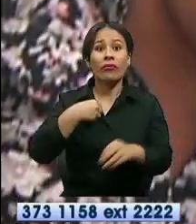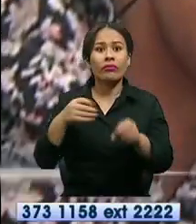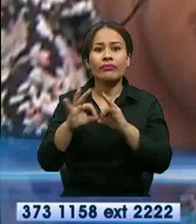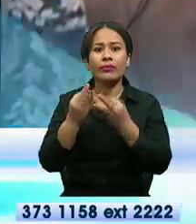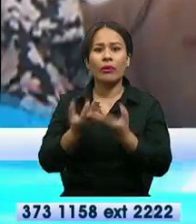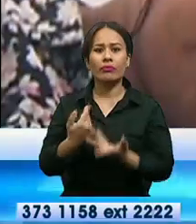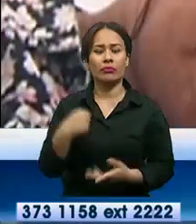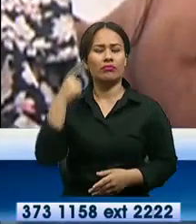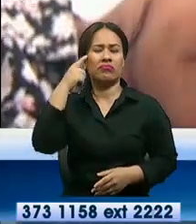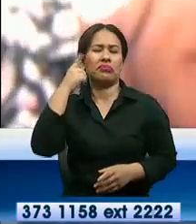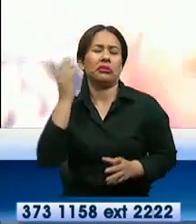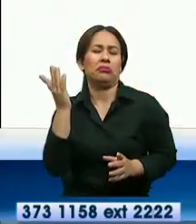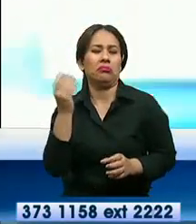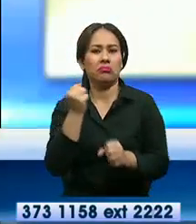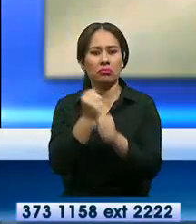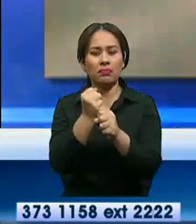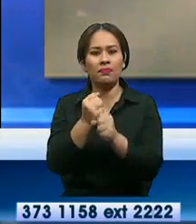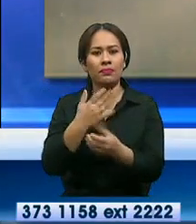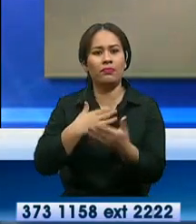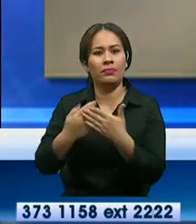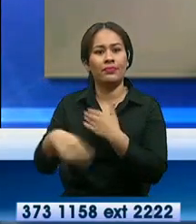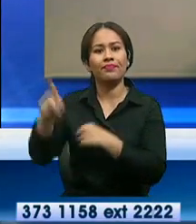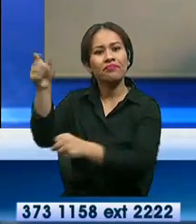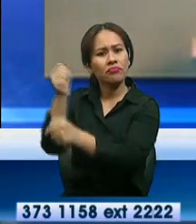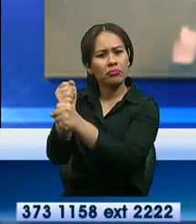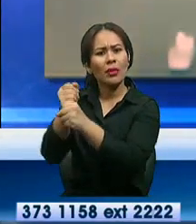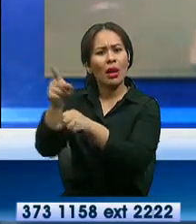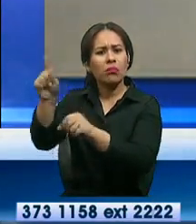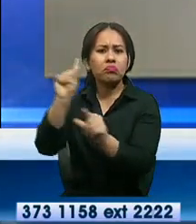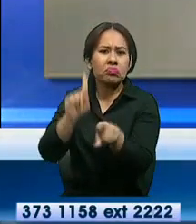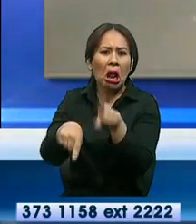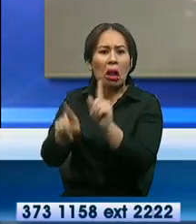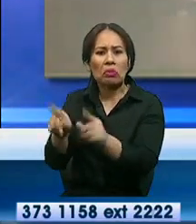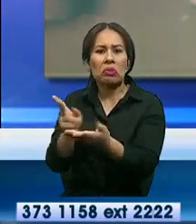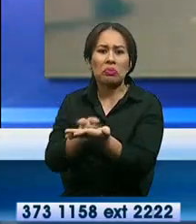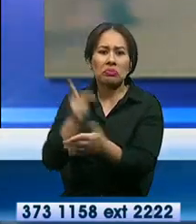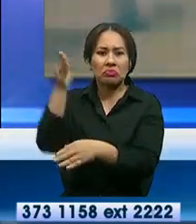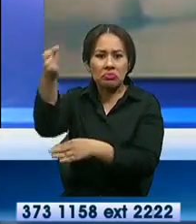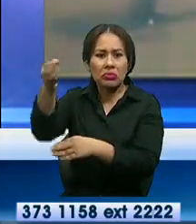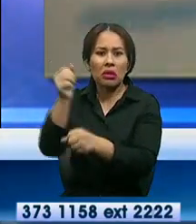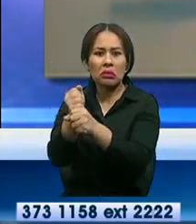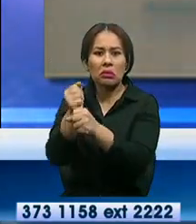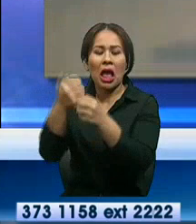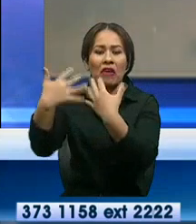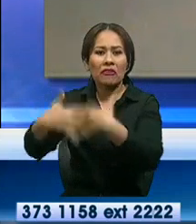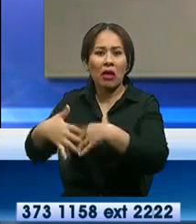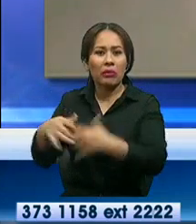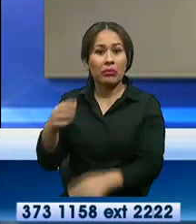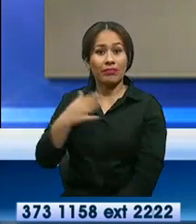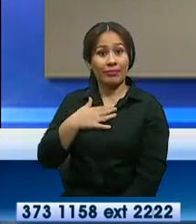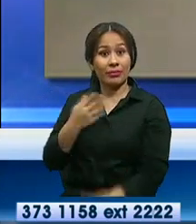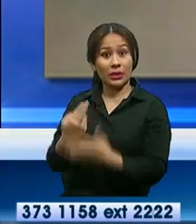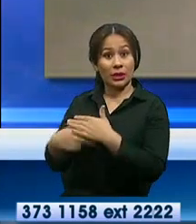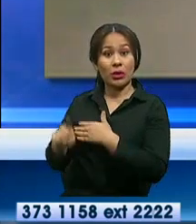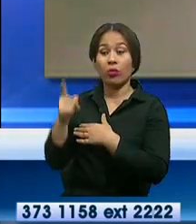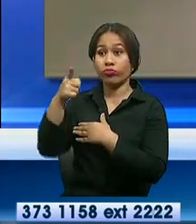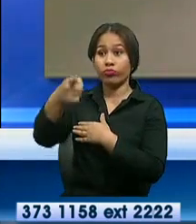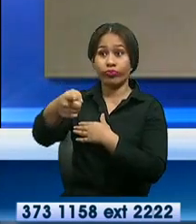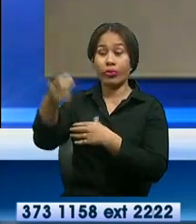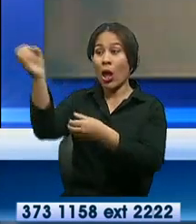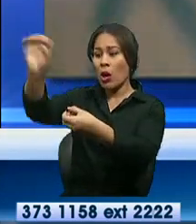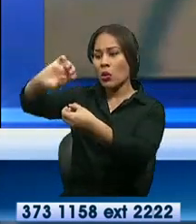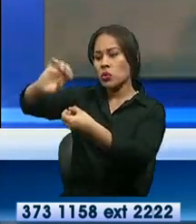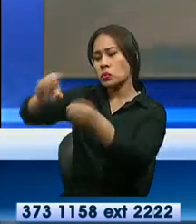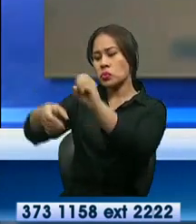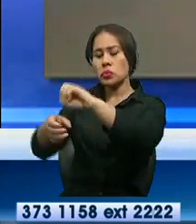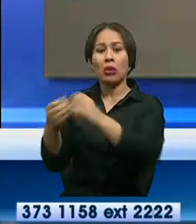de la tragedia. Trabajaba temporalmente en el almacén de este señor, que tenía la pólvora, no sabía si él tenía la pólvora, no, simplemente lo